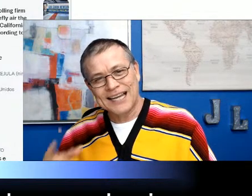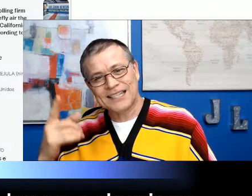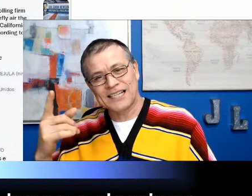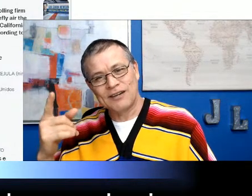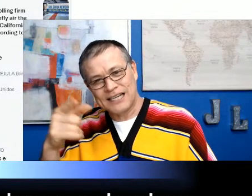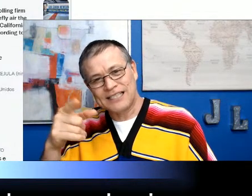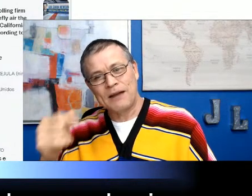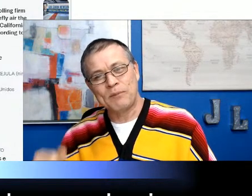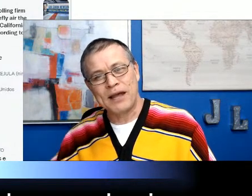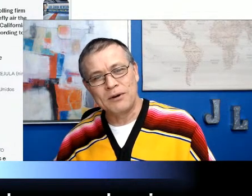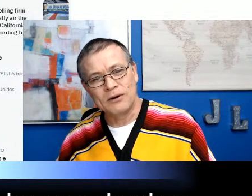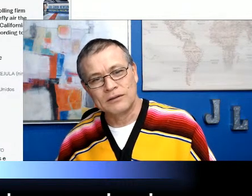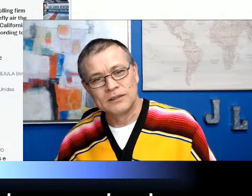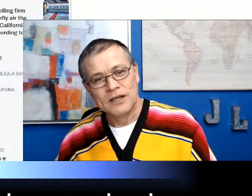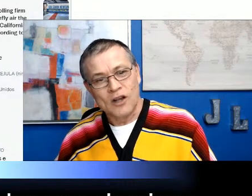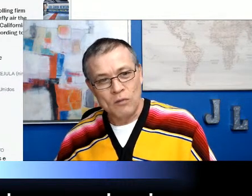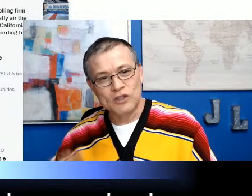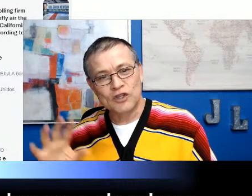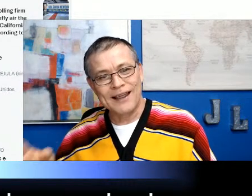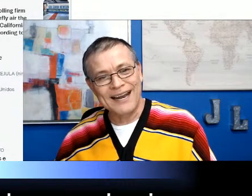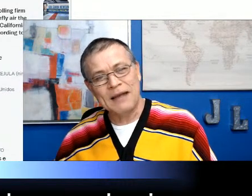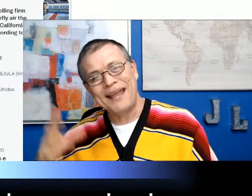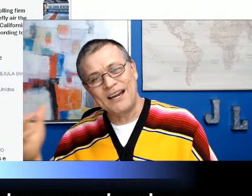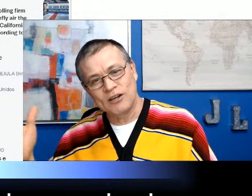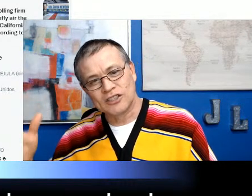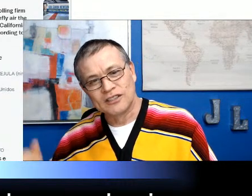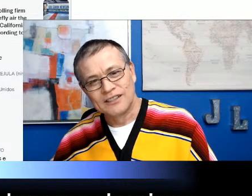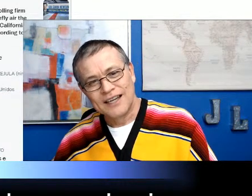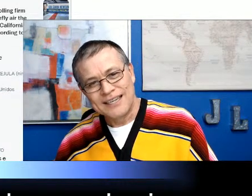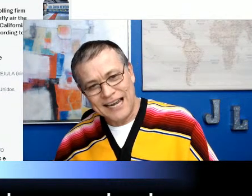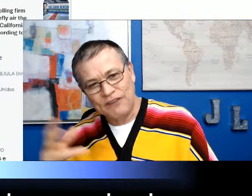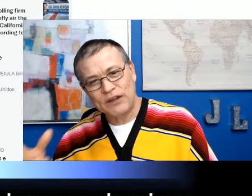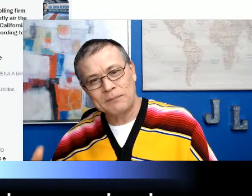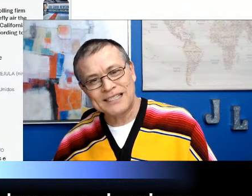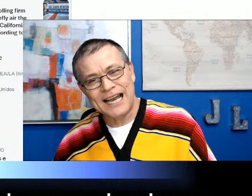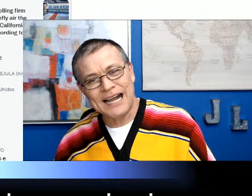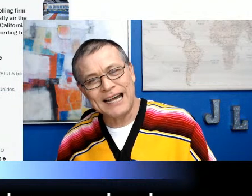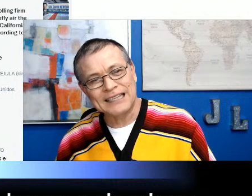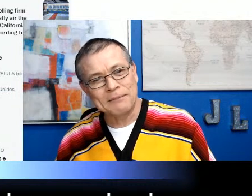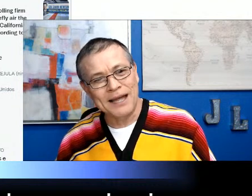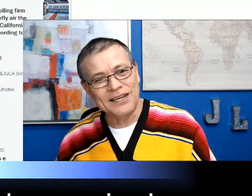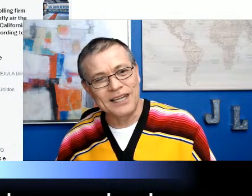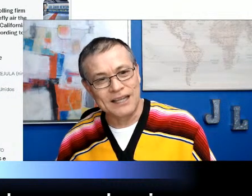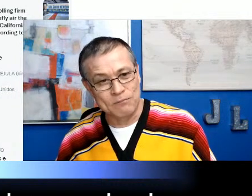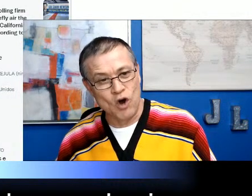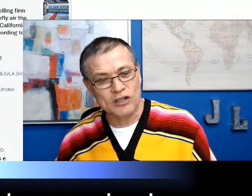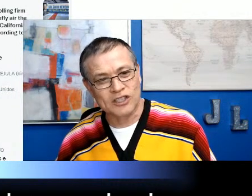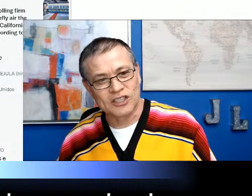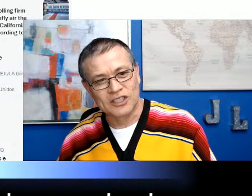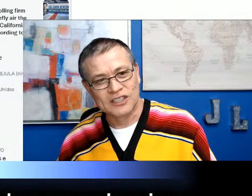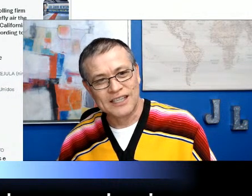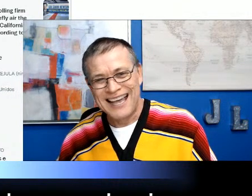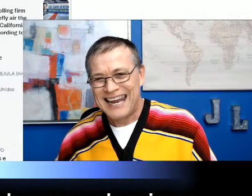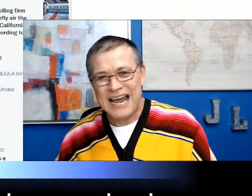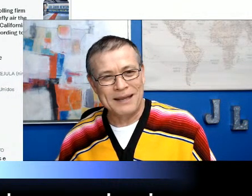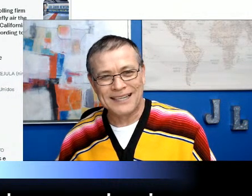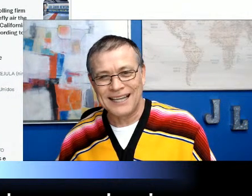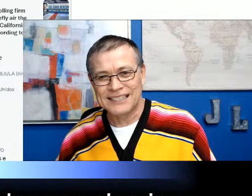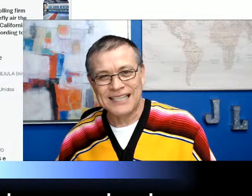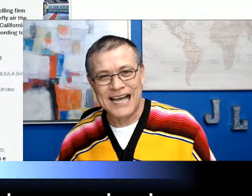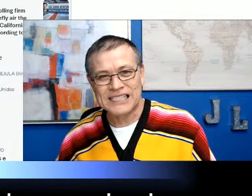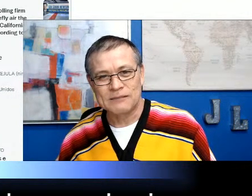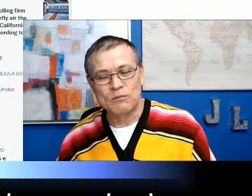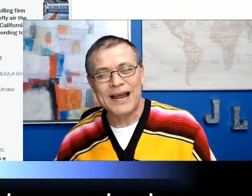ya que traicionaste al pueblo. Como ciudadana menos, ya que firmaste la Carta Madrid de Vox. La